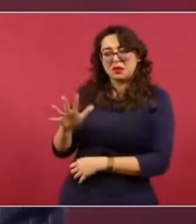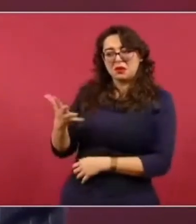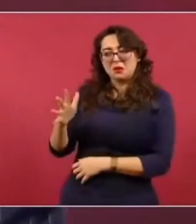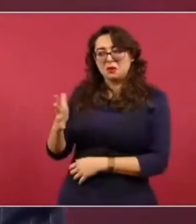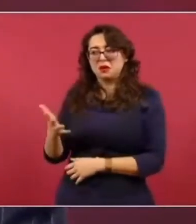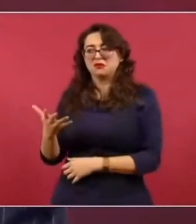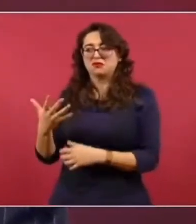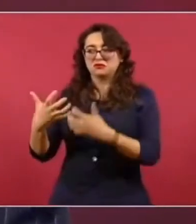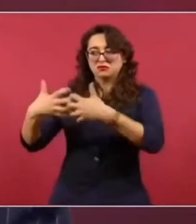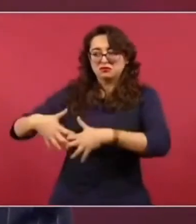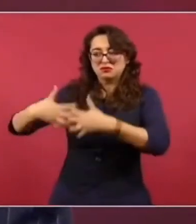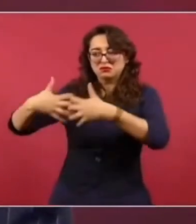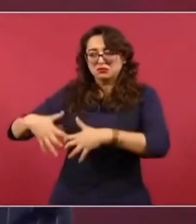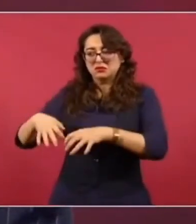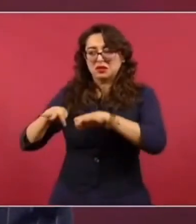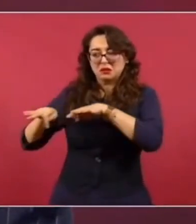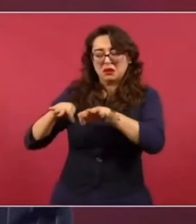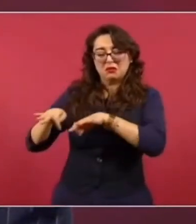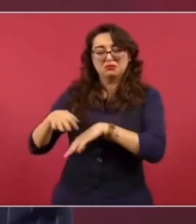estos corruptos,